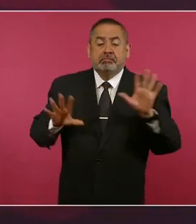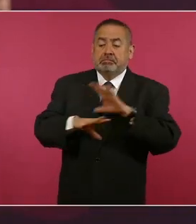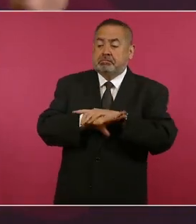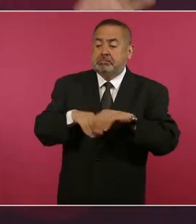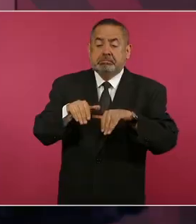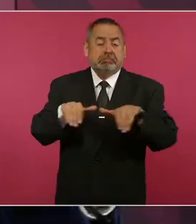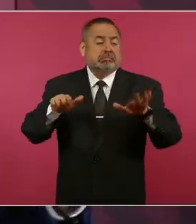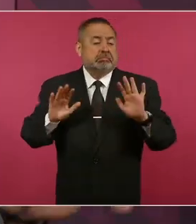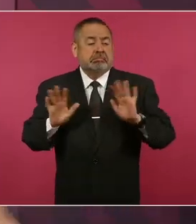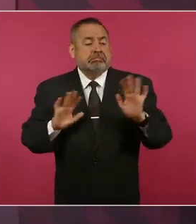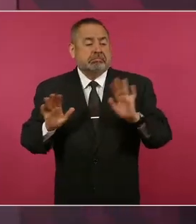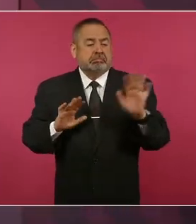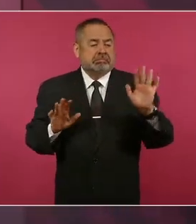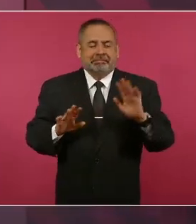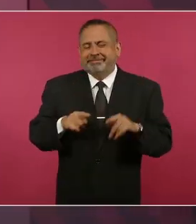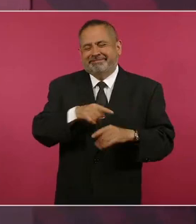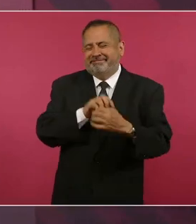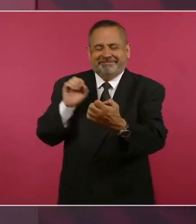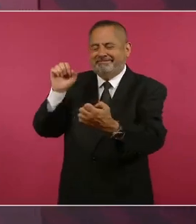el Reforma,